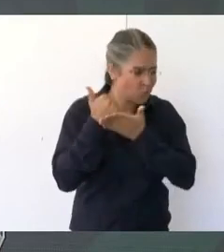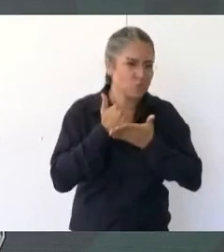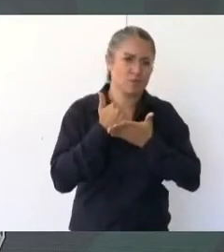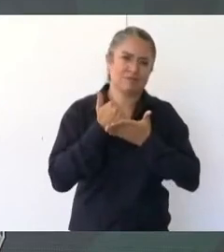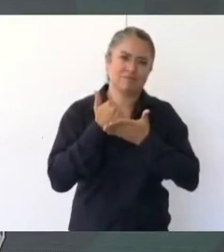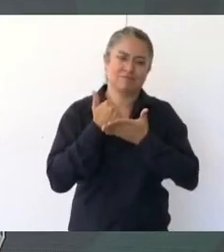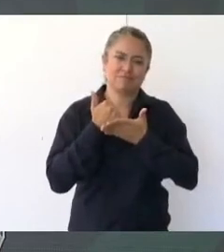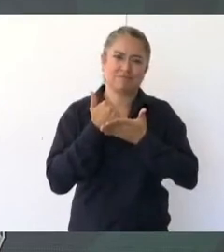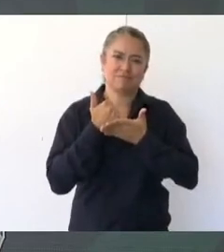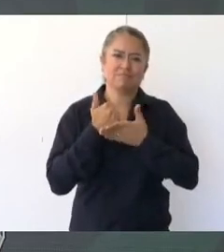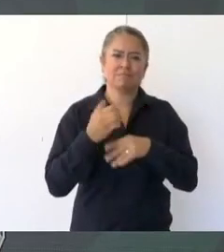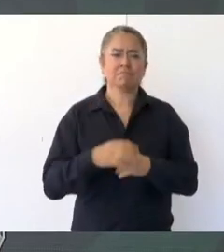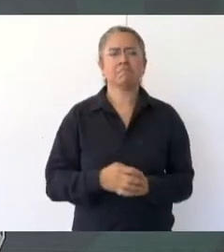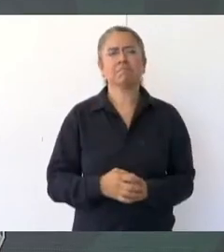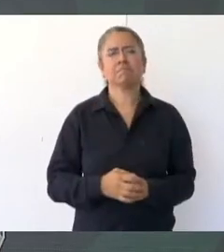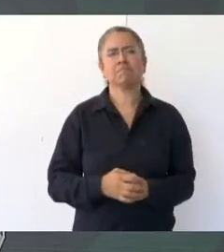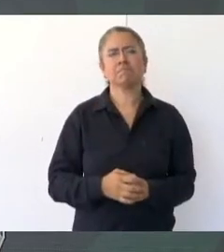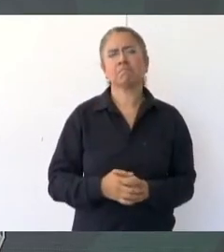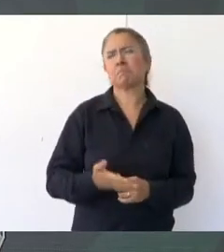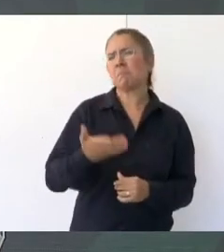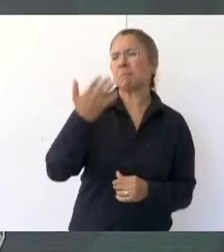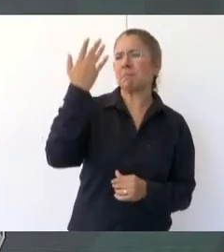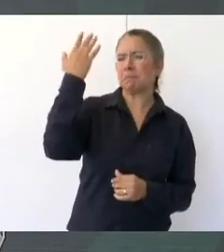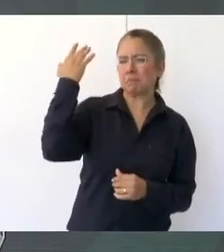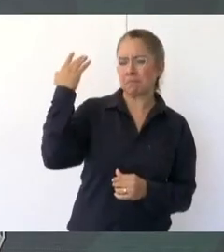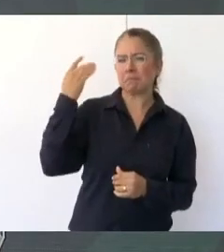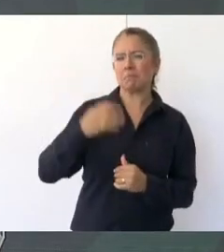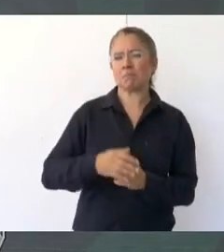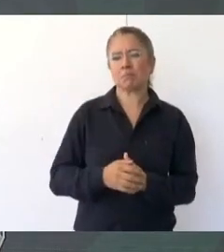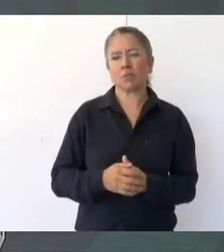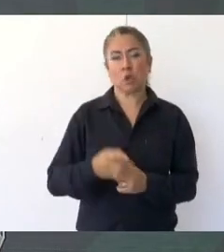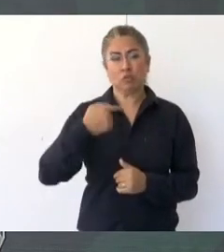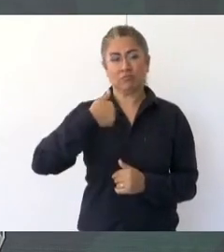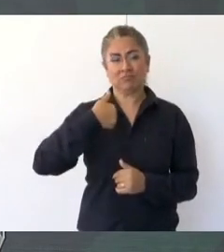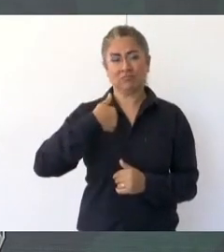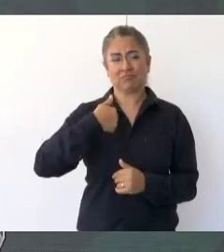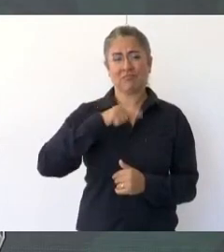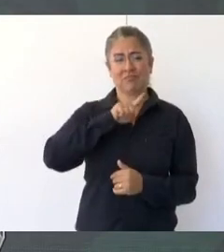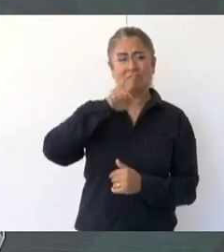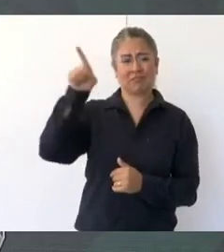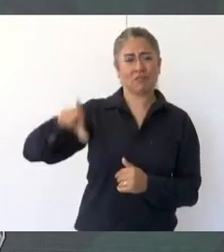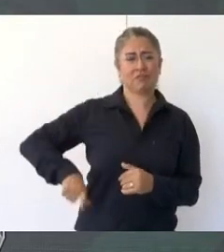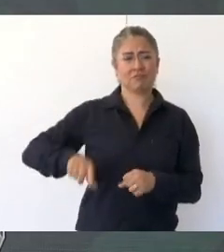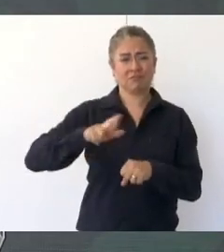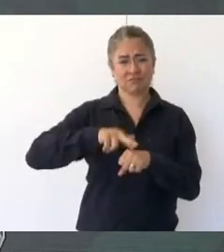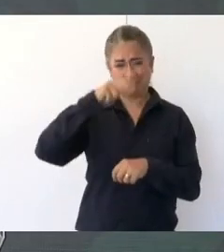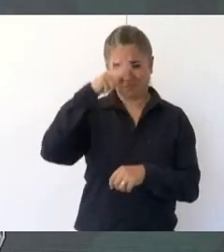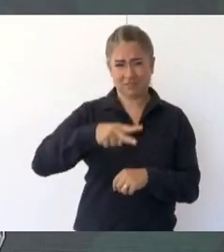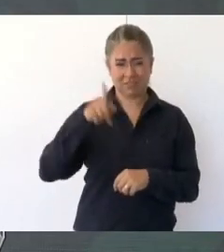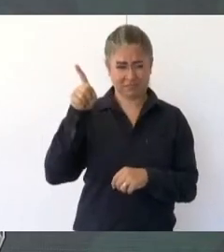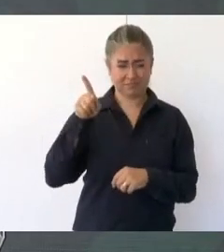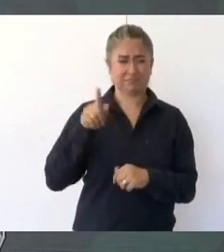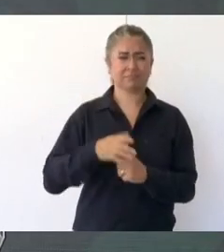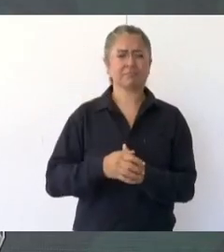interviene. En ese entonces, cuando yo fui jefe de gobierno,